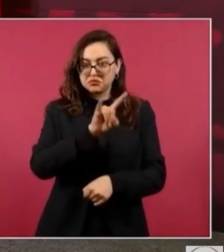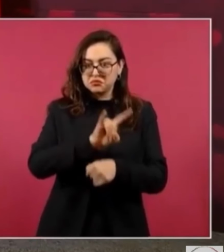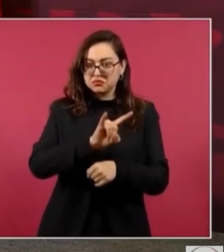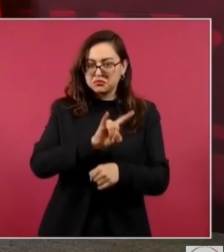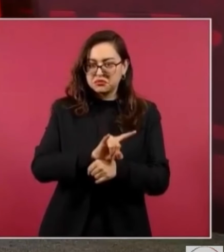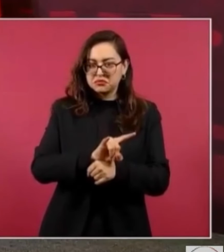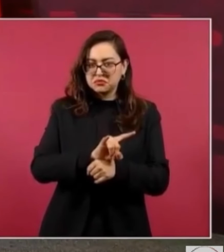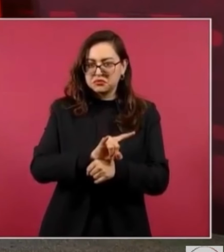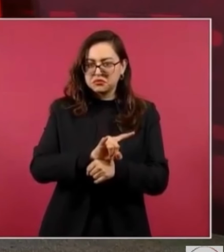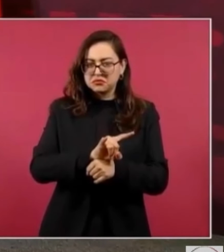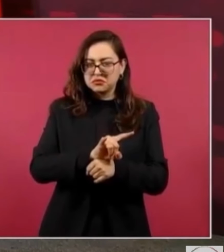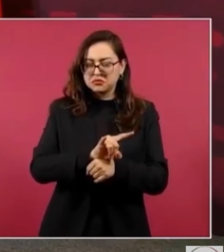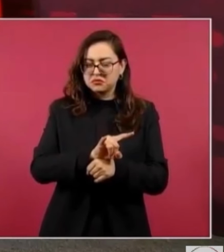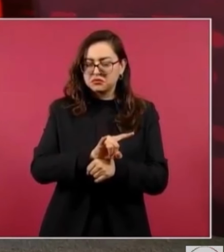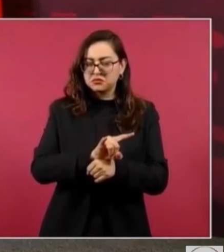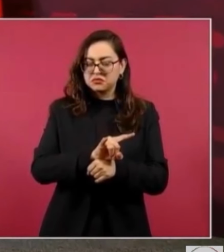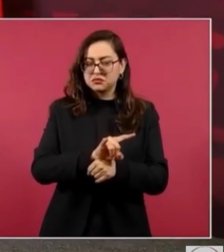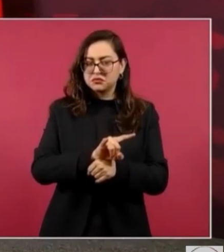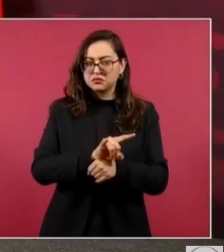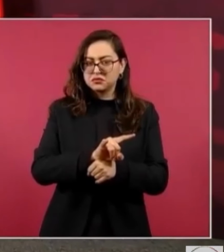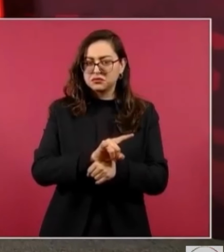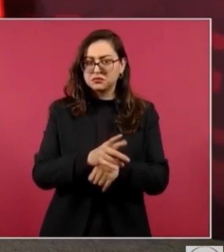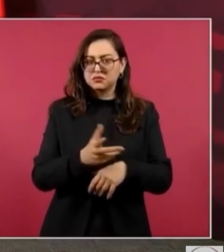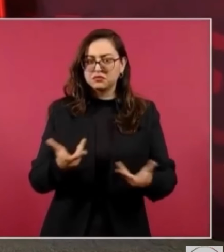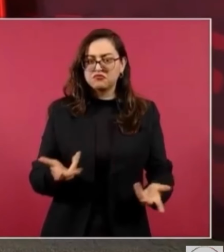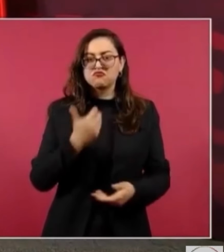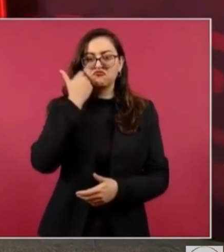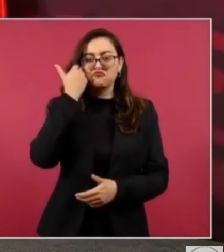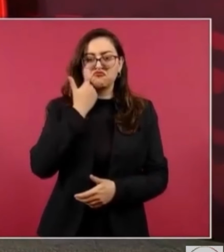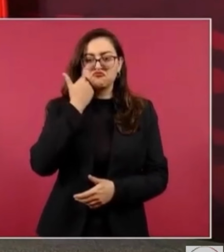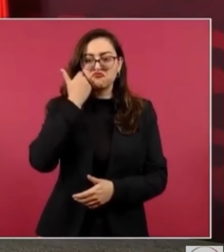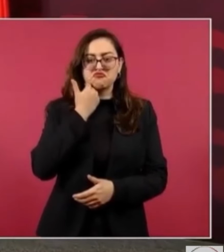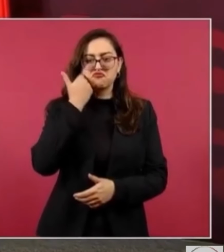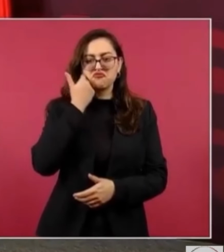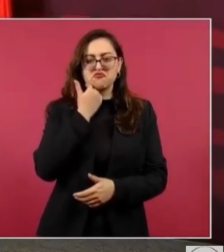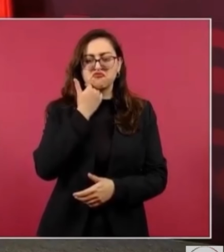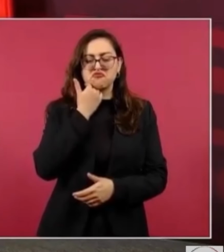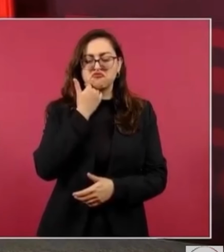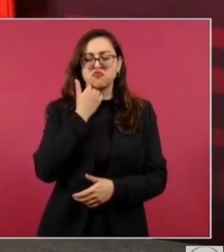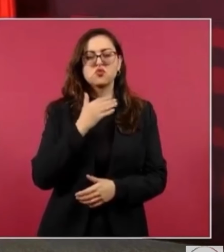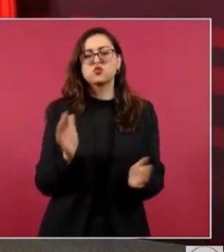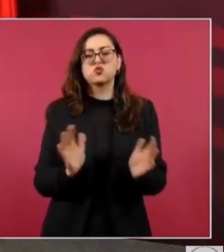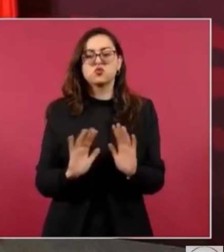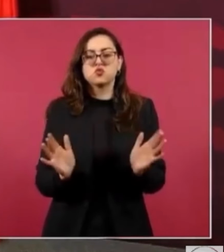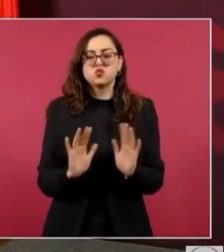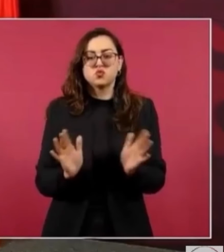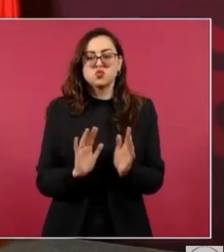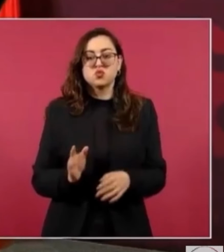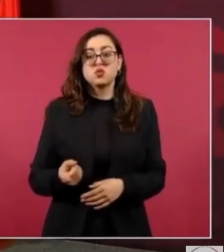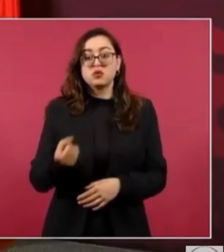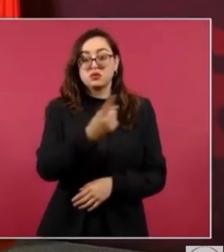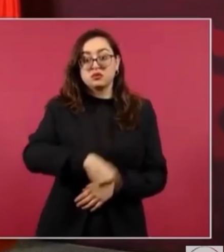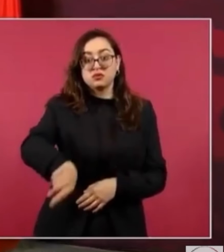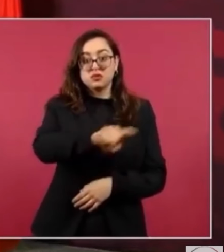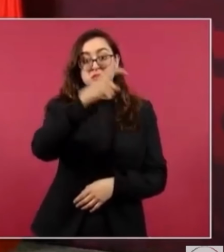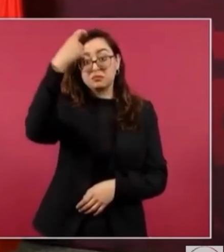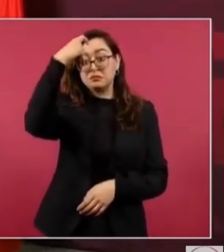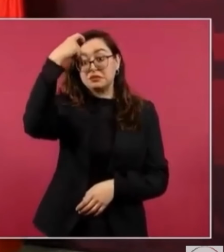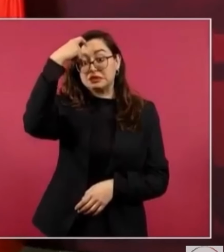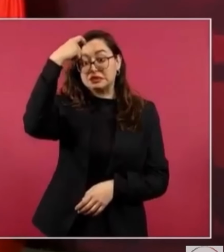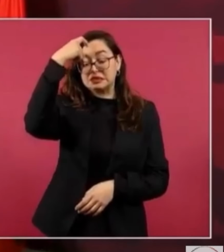No es para hacerle la barba o por salameros, sino que muchos